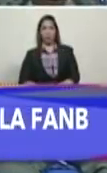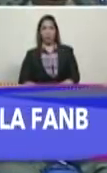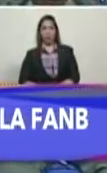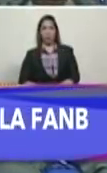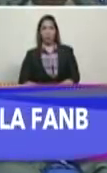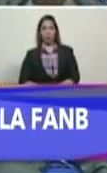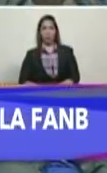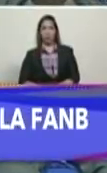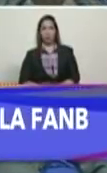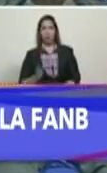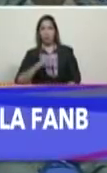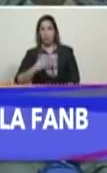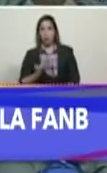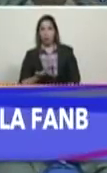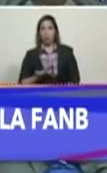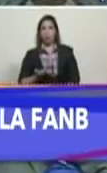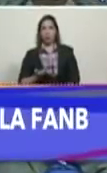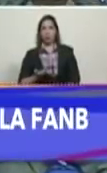puede